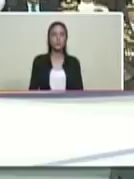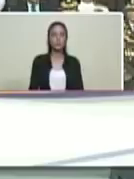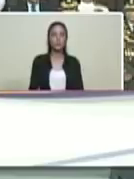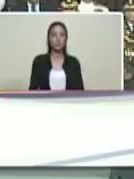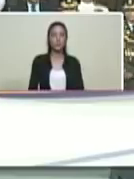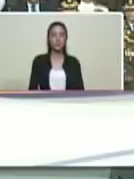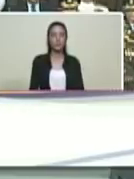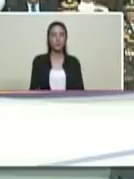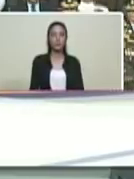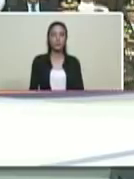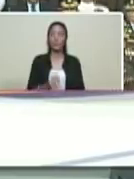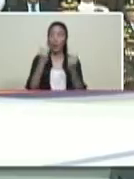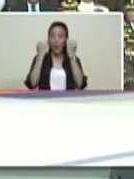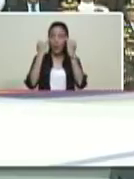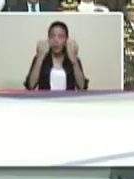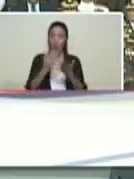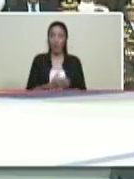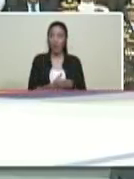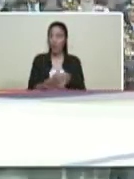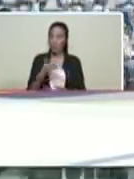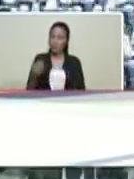en la raíz fundamental